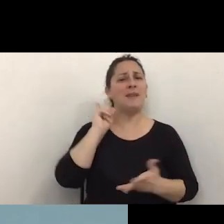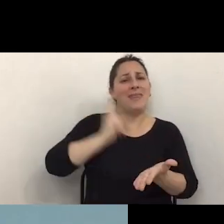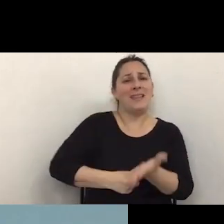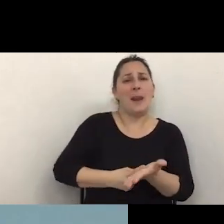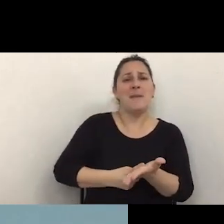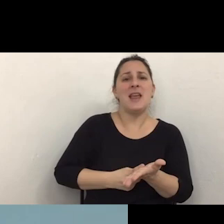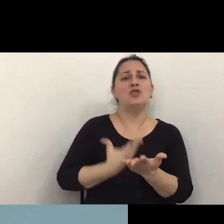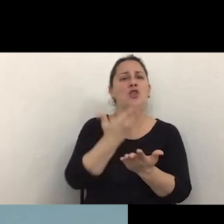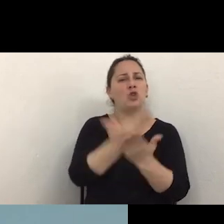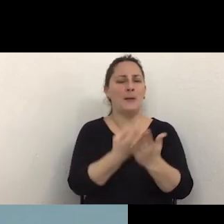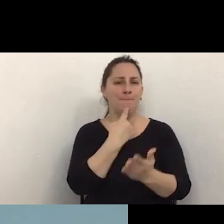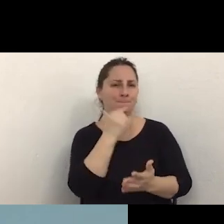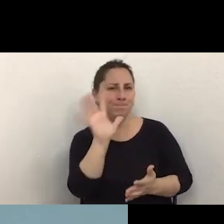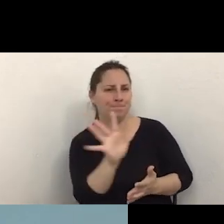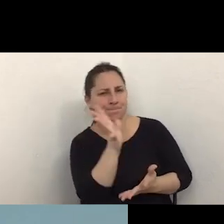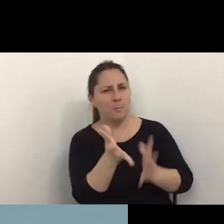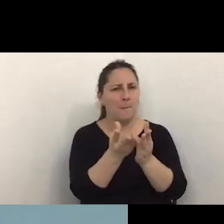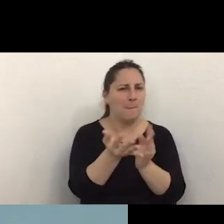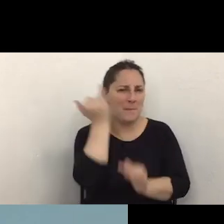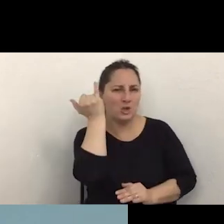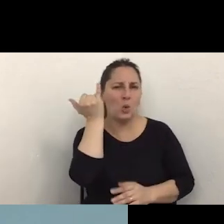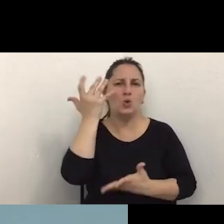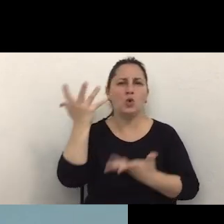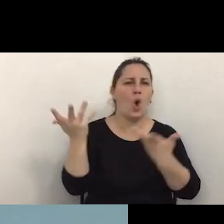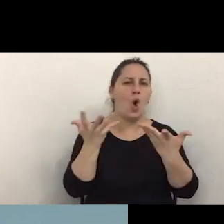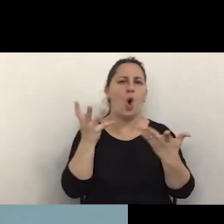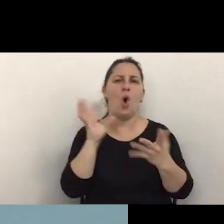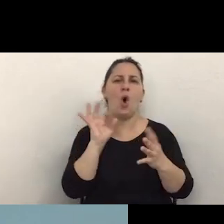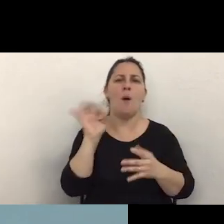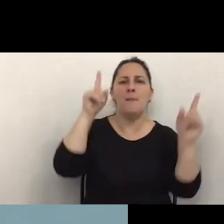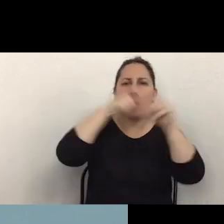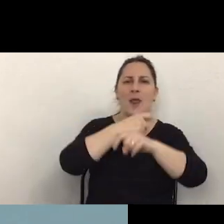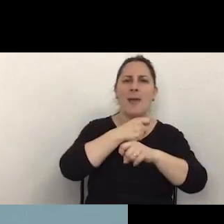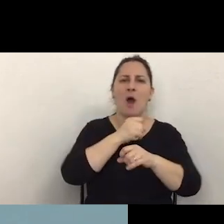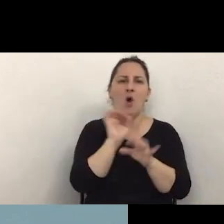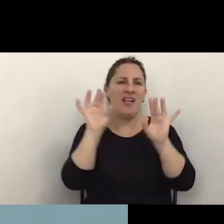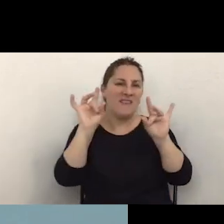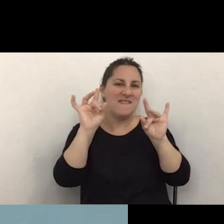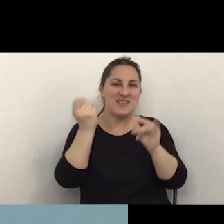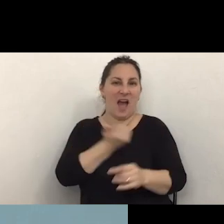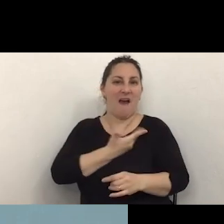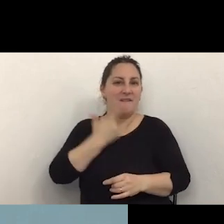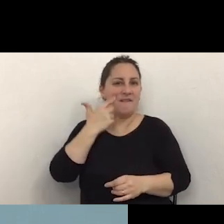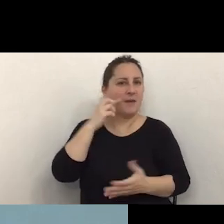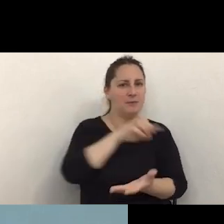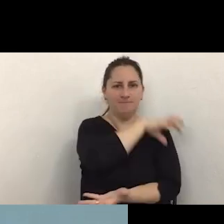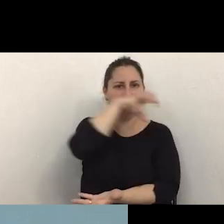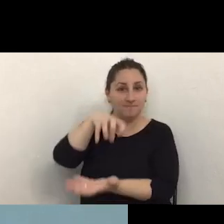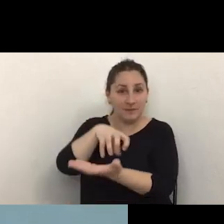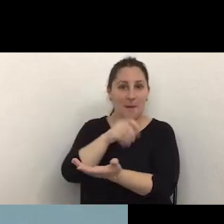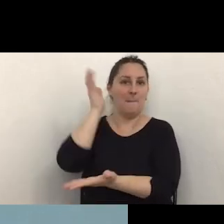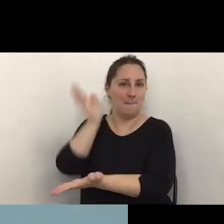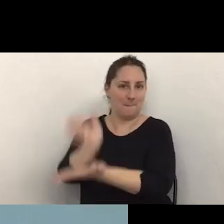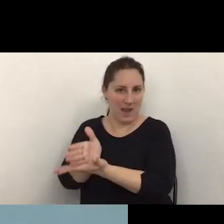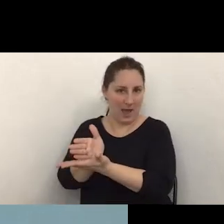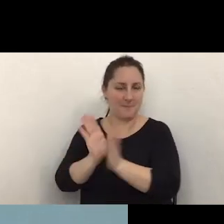base presunta, el inconveniente o las dificultades que encuentra el fisco para trasladar a la sede penal.